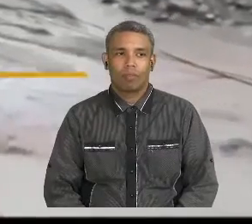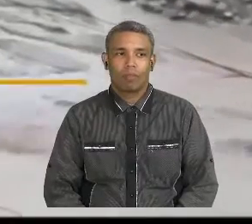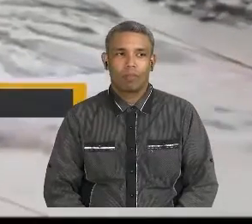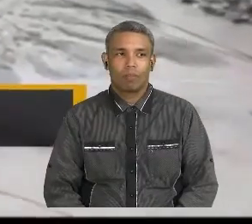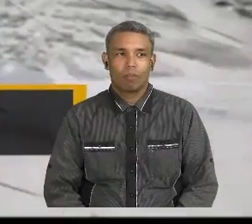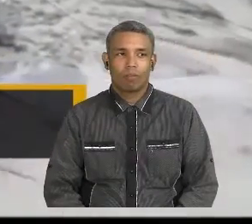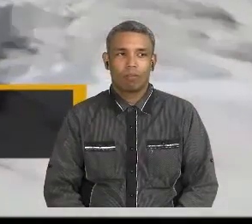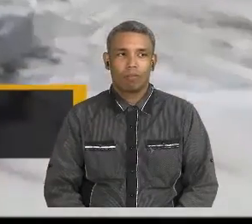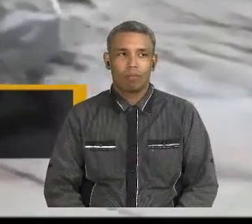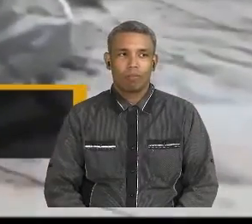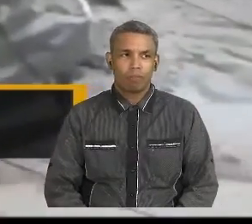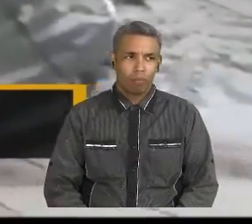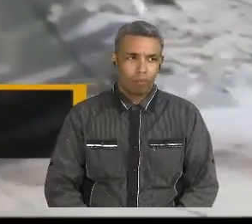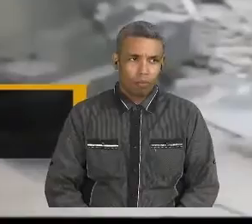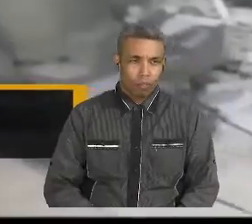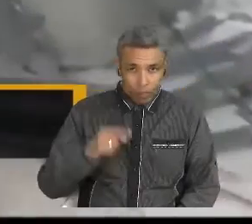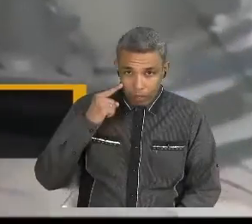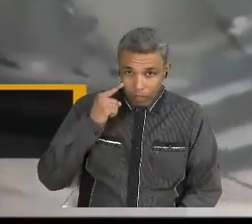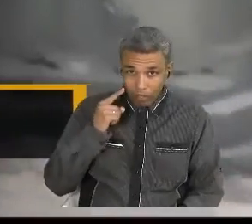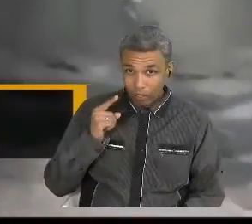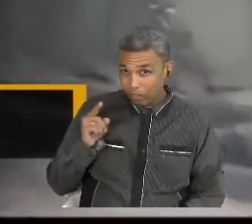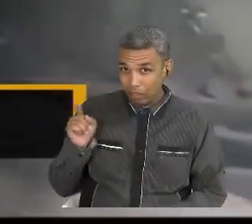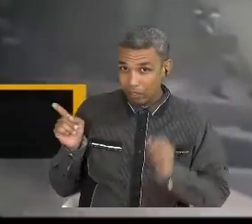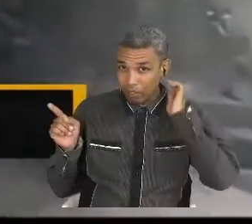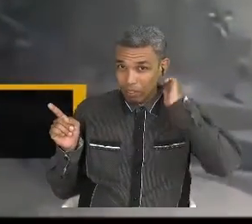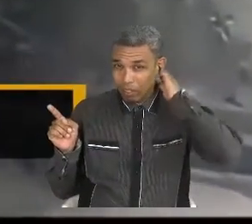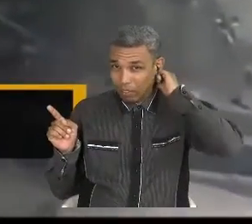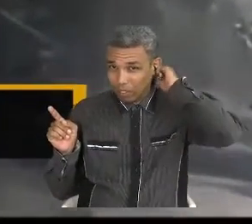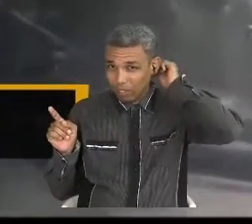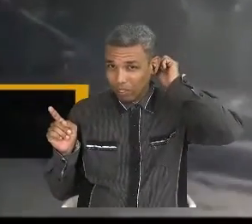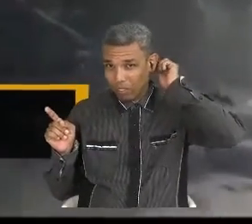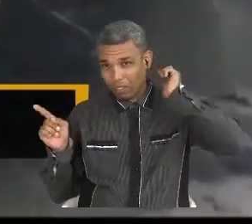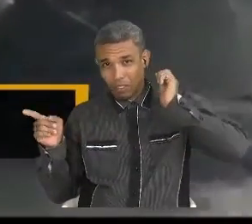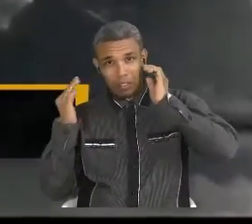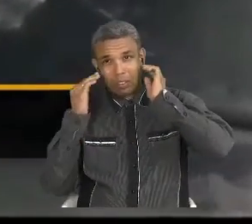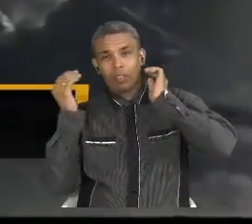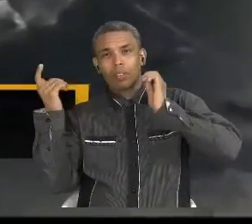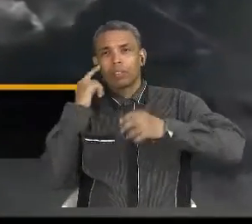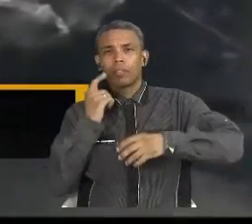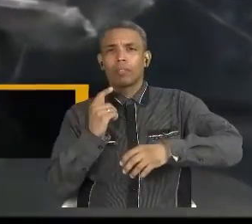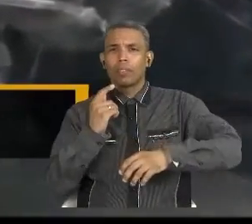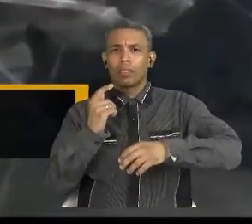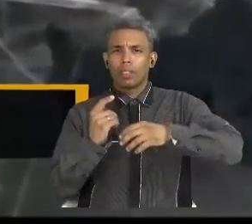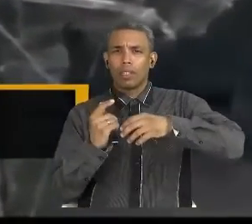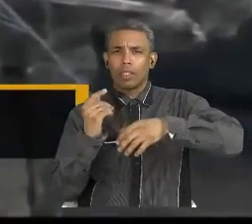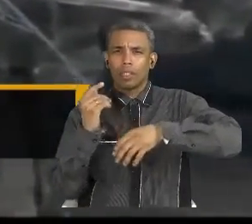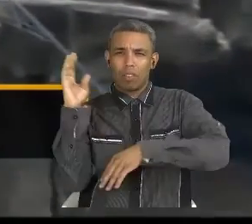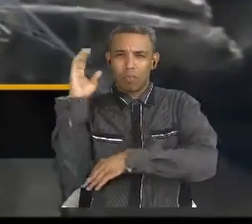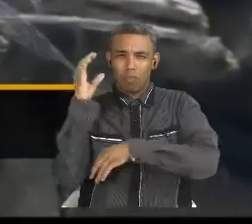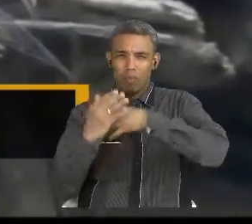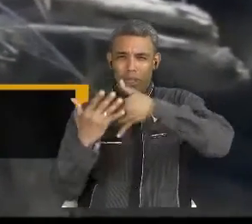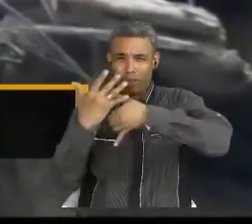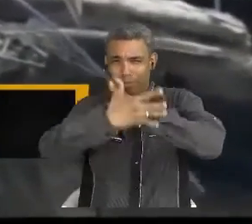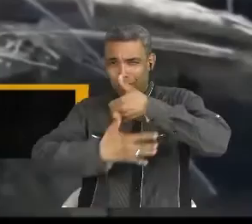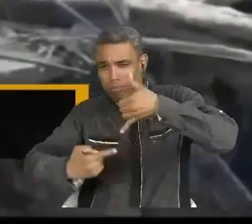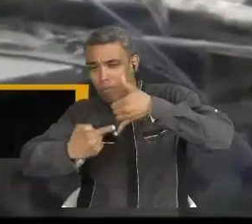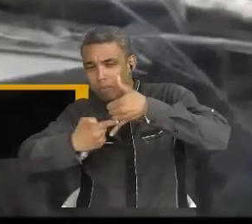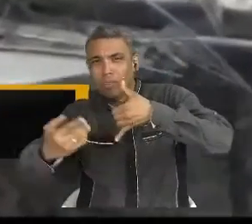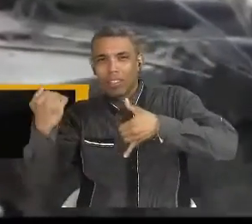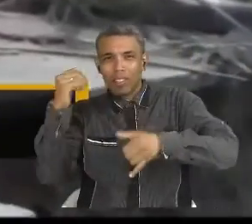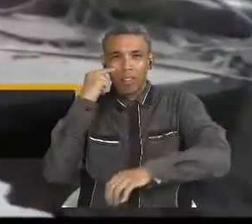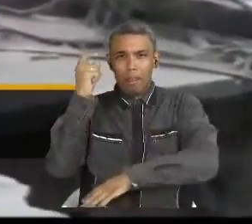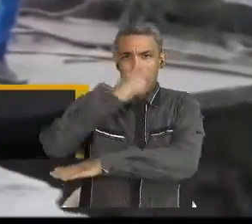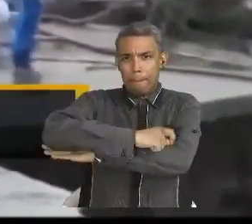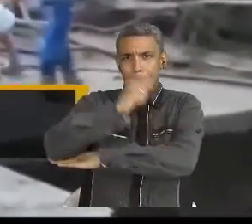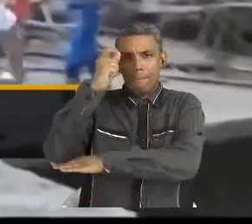Tras realizar un balance de las necesidades de apoyo para los damnificados por la avalancha en Mocoa y en respuesta a las distintas expresiones de solidaridad de los